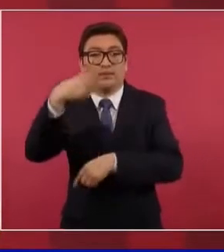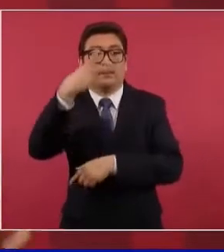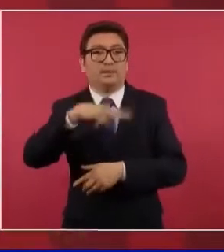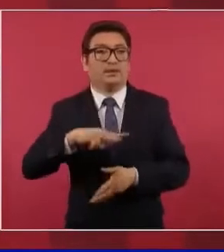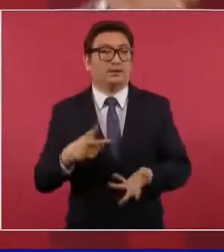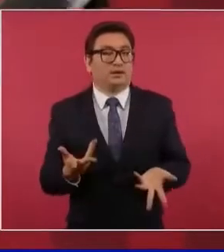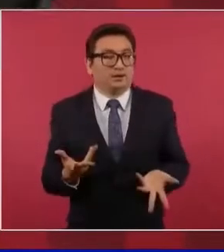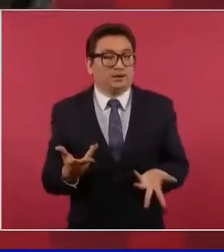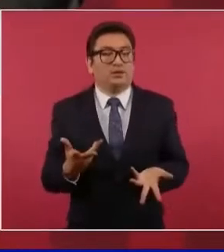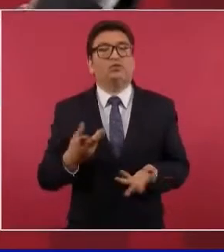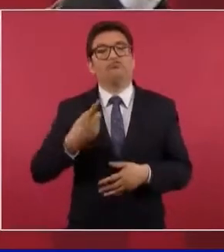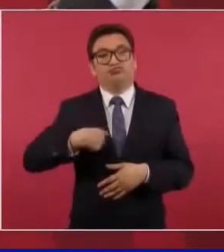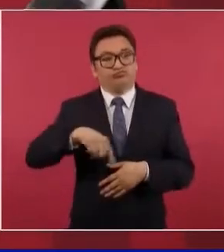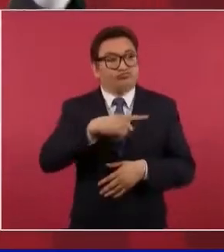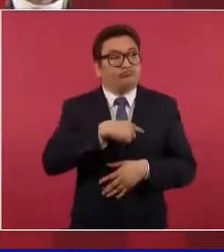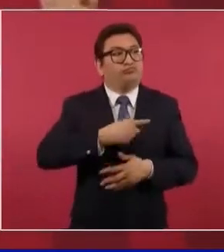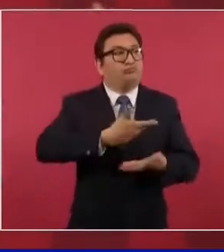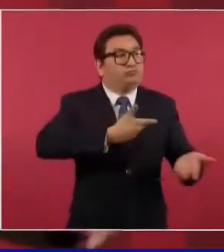pues tenemos que buscar